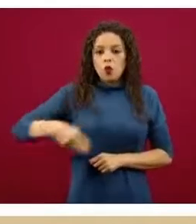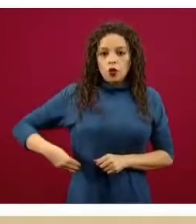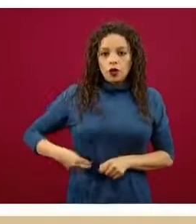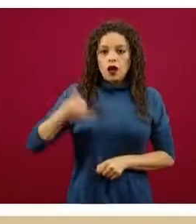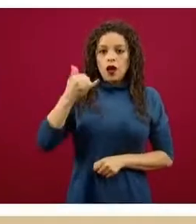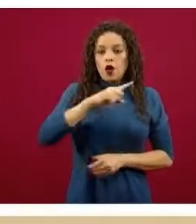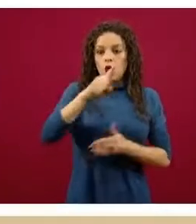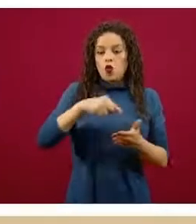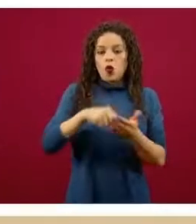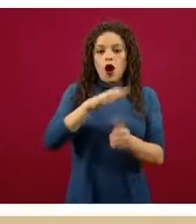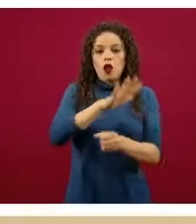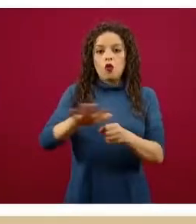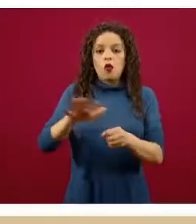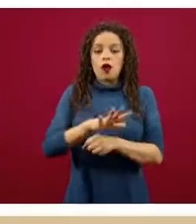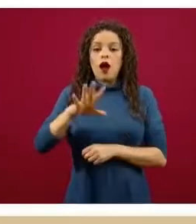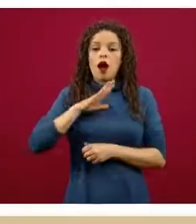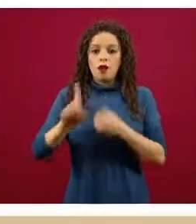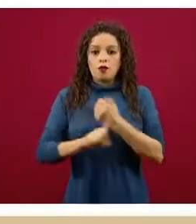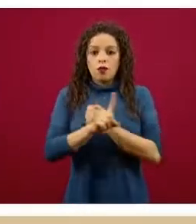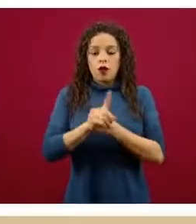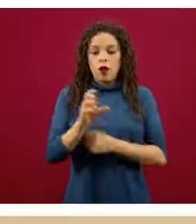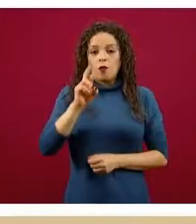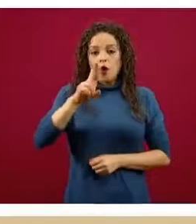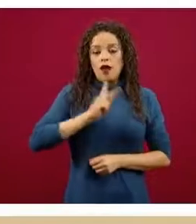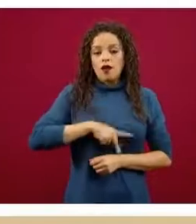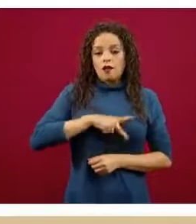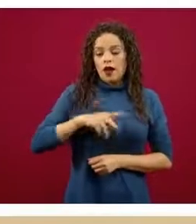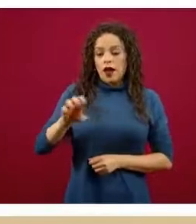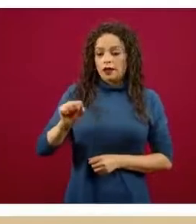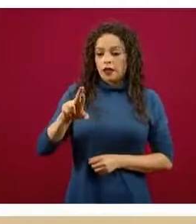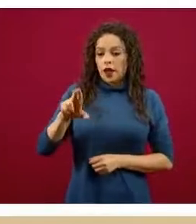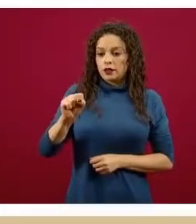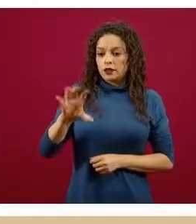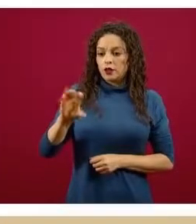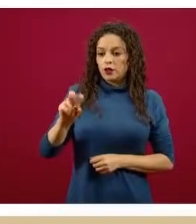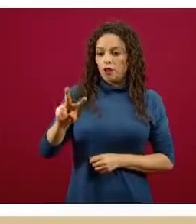están siendo afectados por el virus SARS-CoV-2.